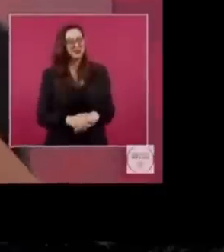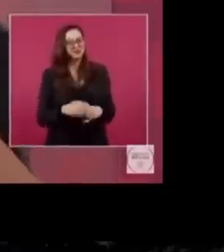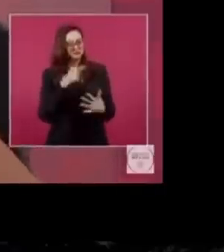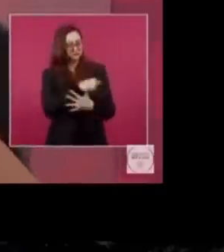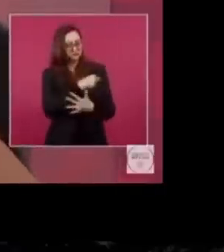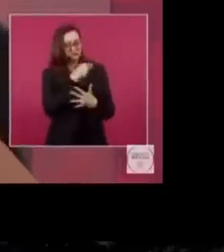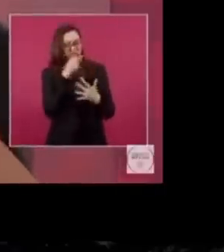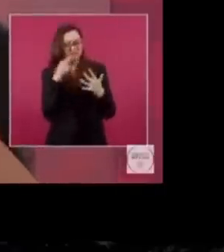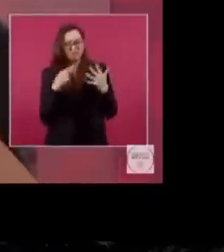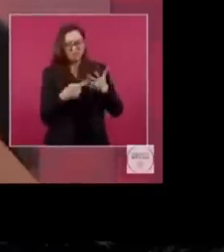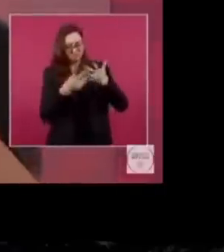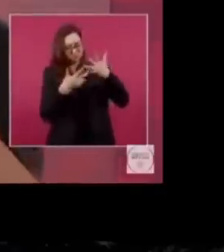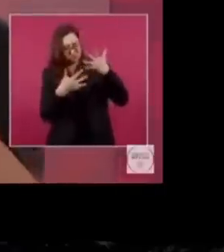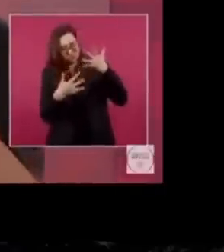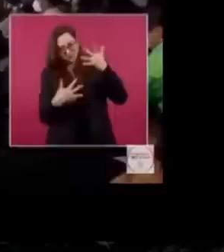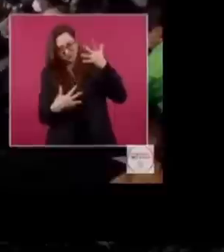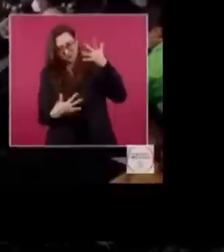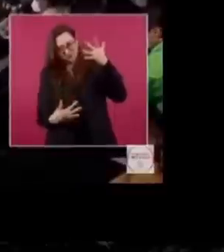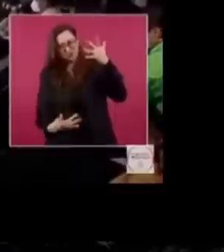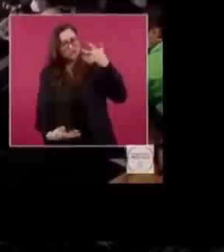grupo.